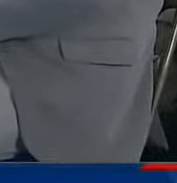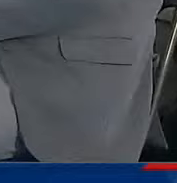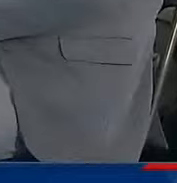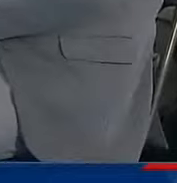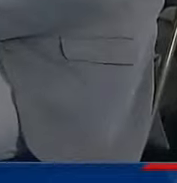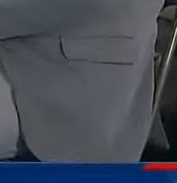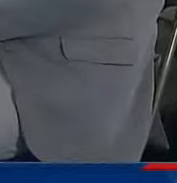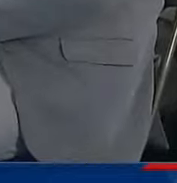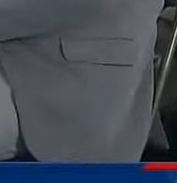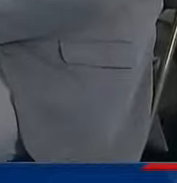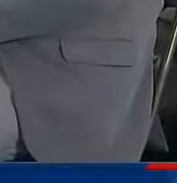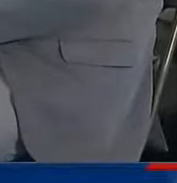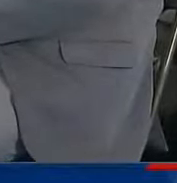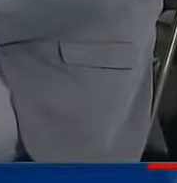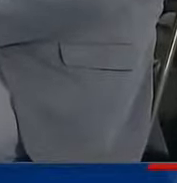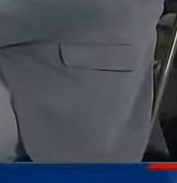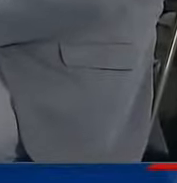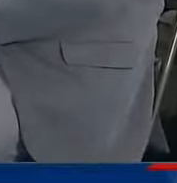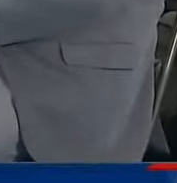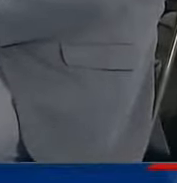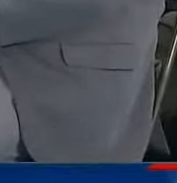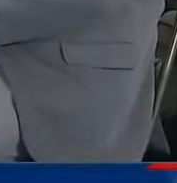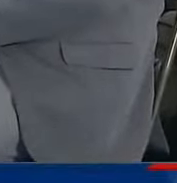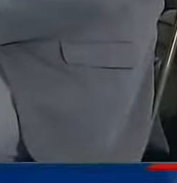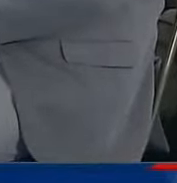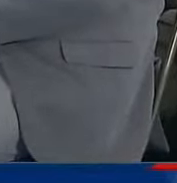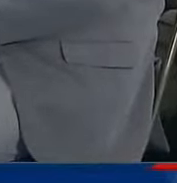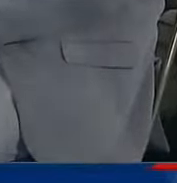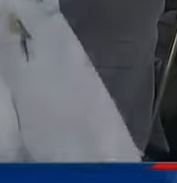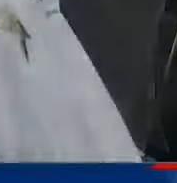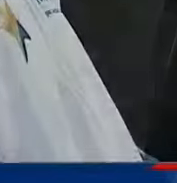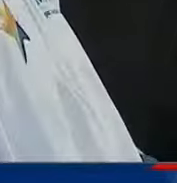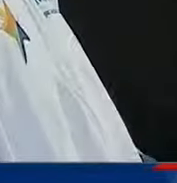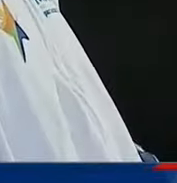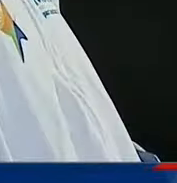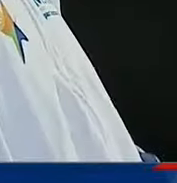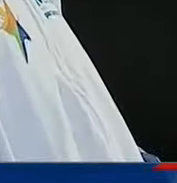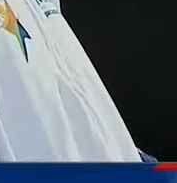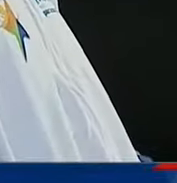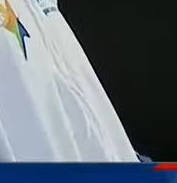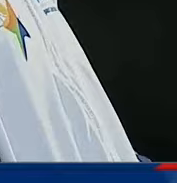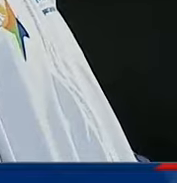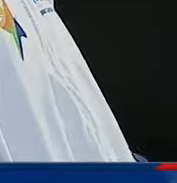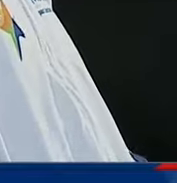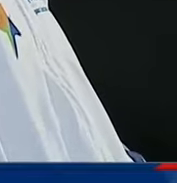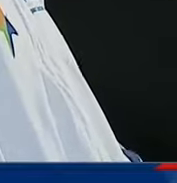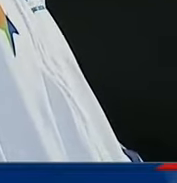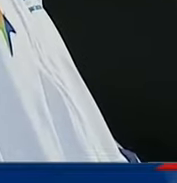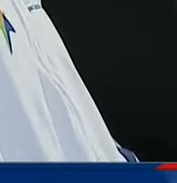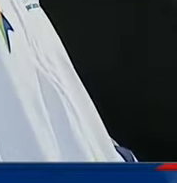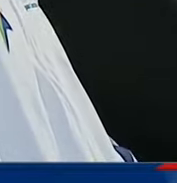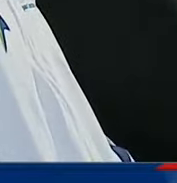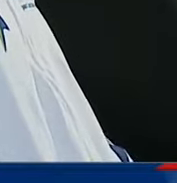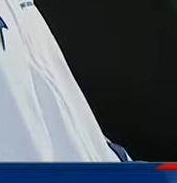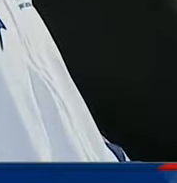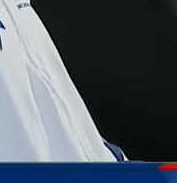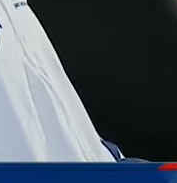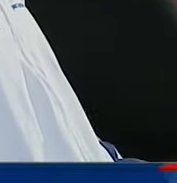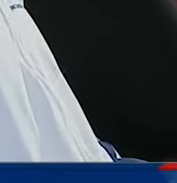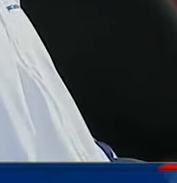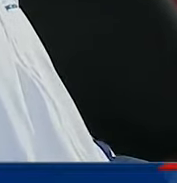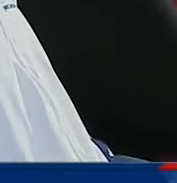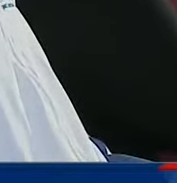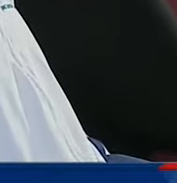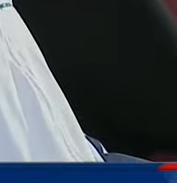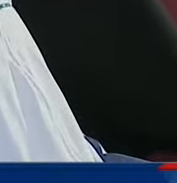a los libros, volver a la escritura manual, muchachos. Porque la juventud, bueno, nosotros lo sabemos,